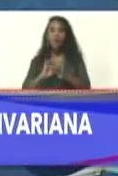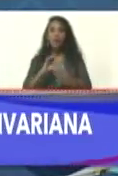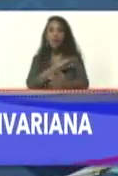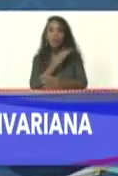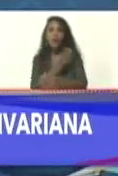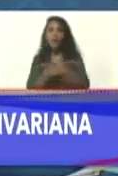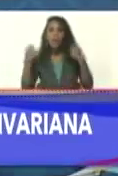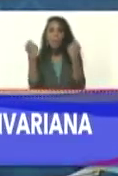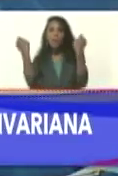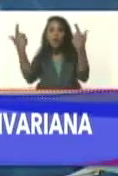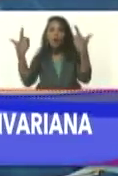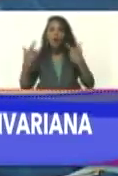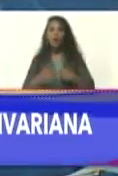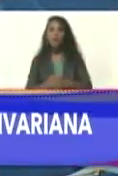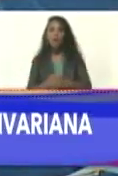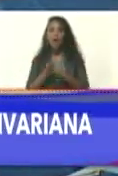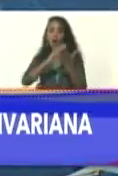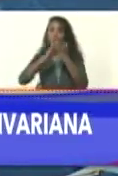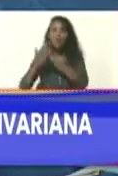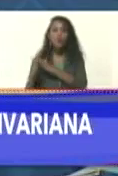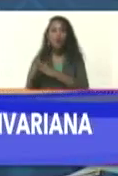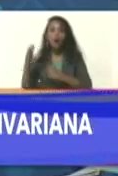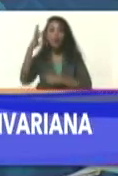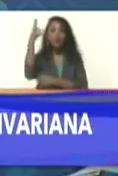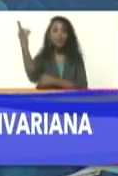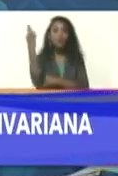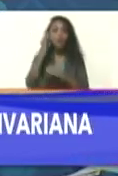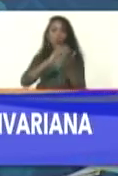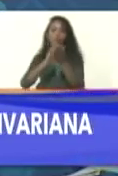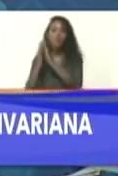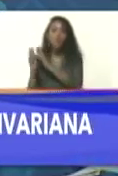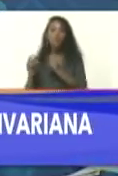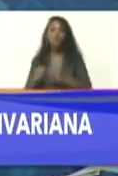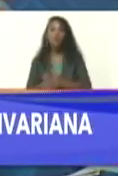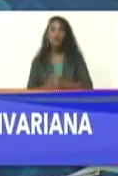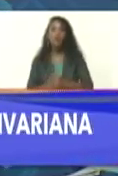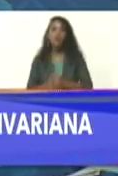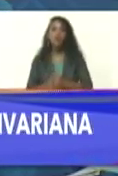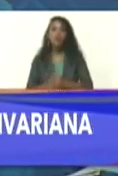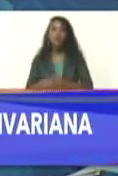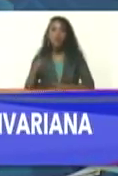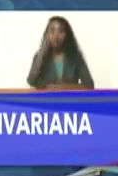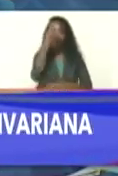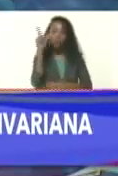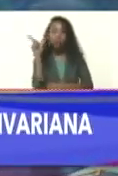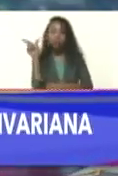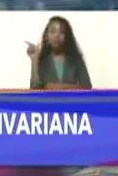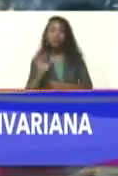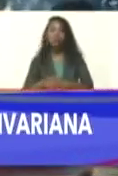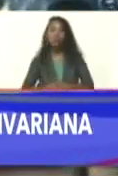popular, de las comunas, consejos comunales, UPDI, UVCHE.